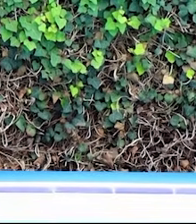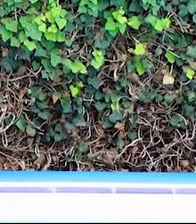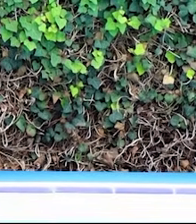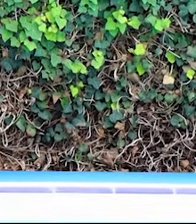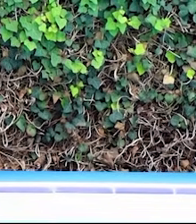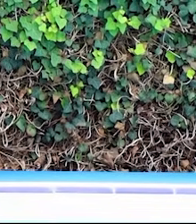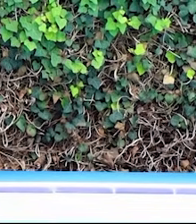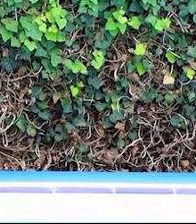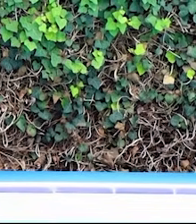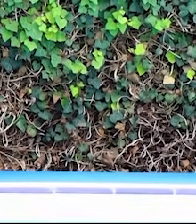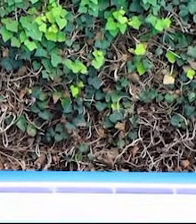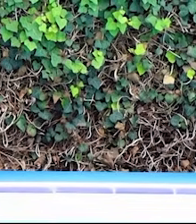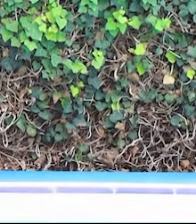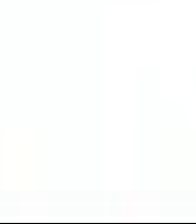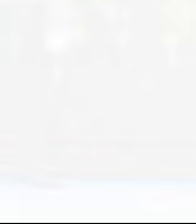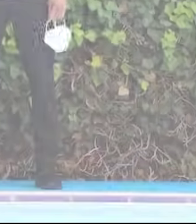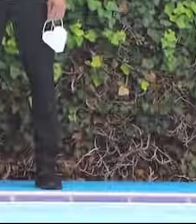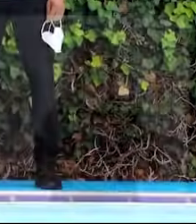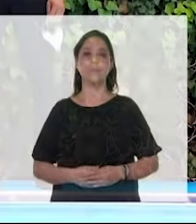segundos más.